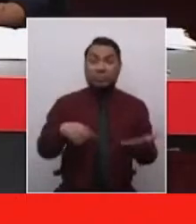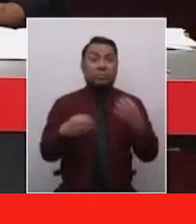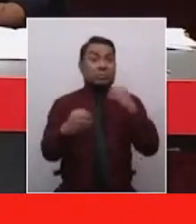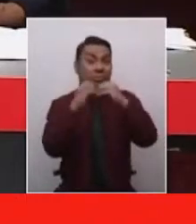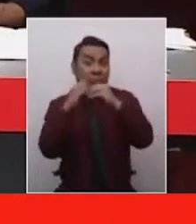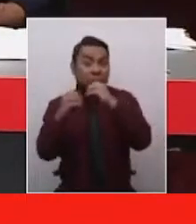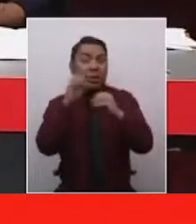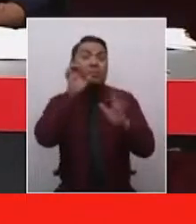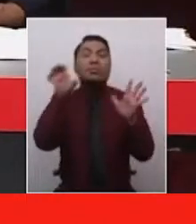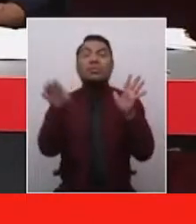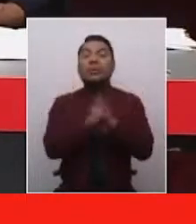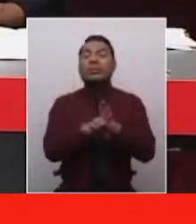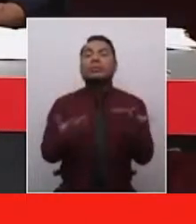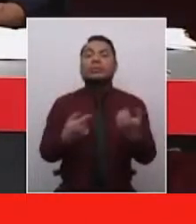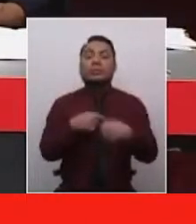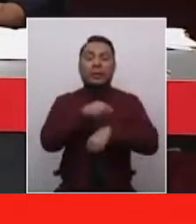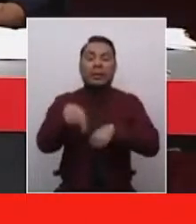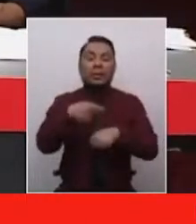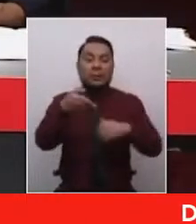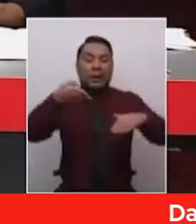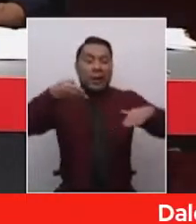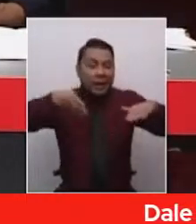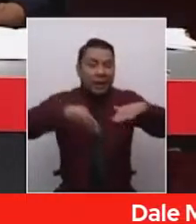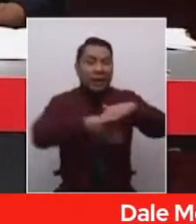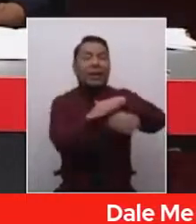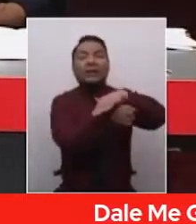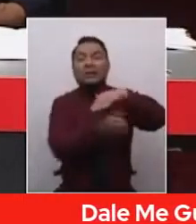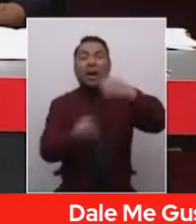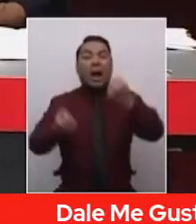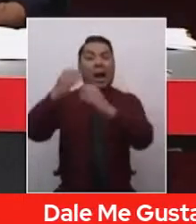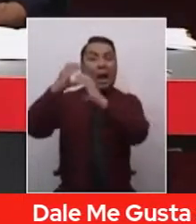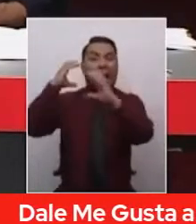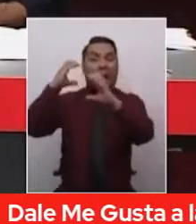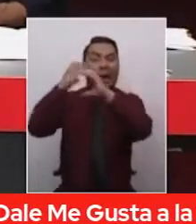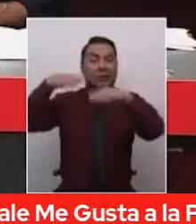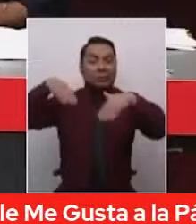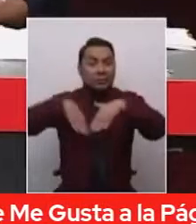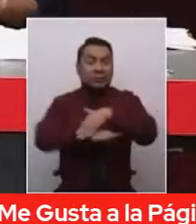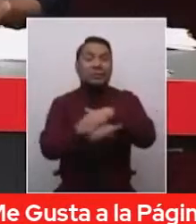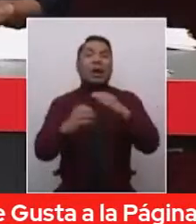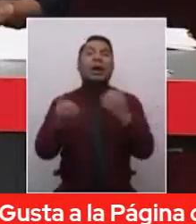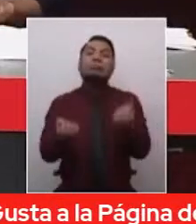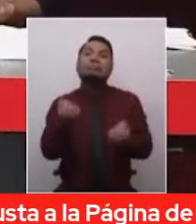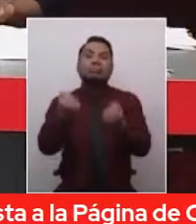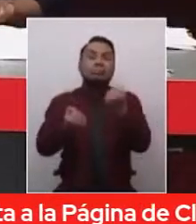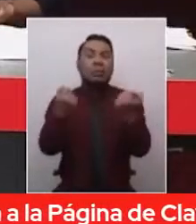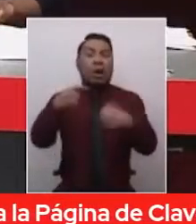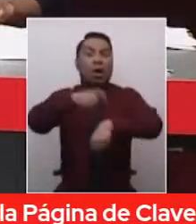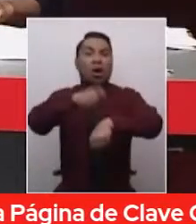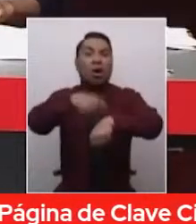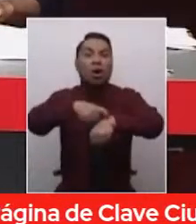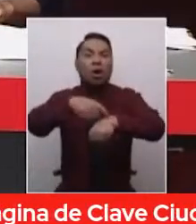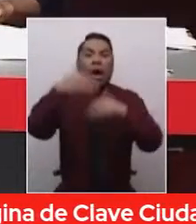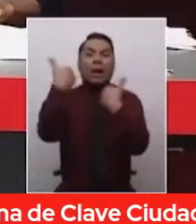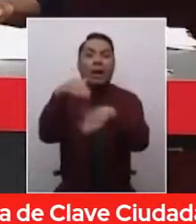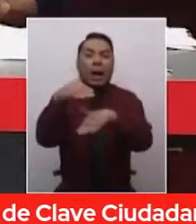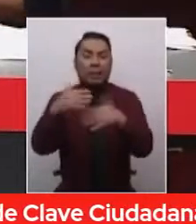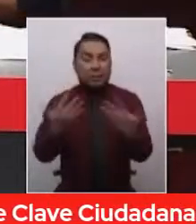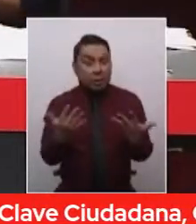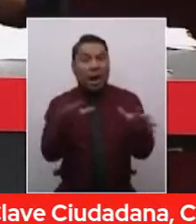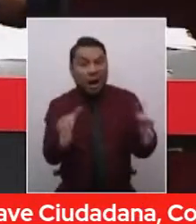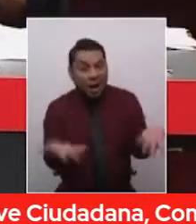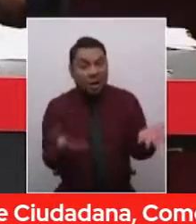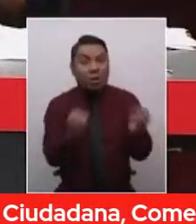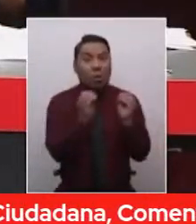reprogramar, por ejemplo, en horas, las entradas y salidas de camiones de la ciudad, de buses desde la ciudad? ¿Hay posibilidad de ordenar